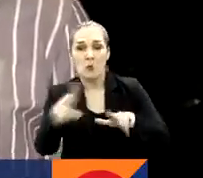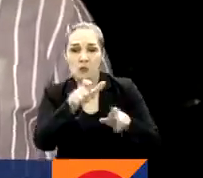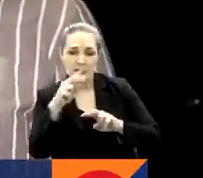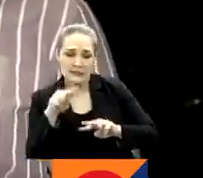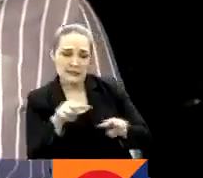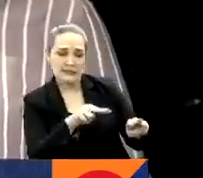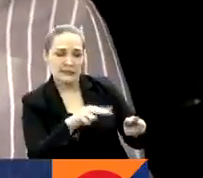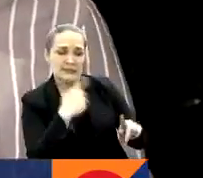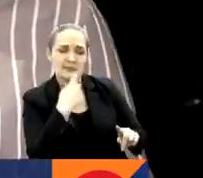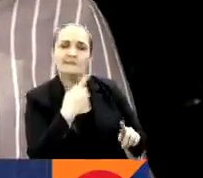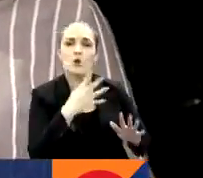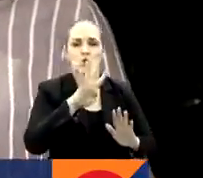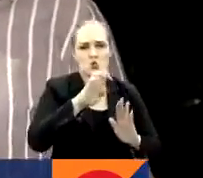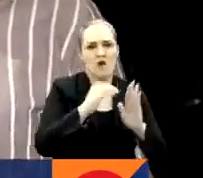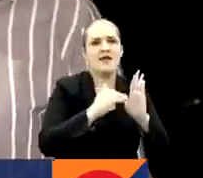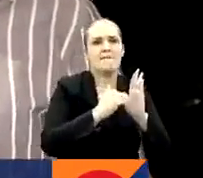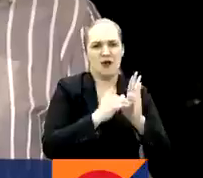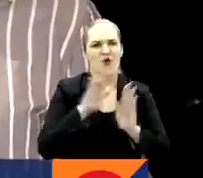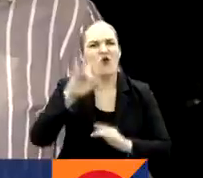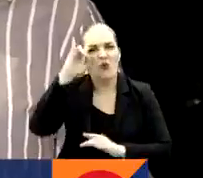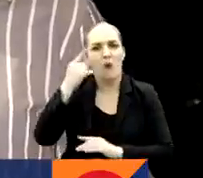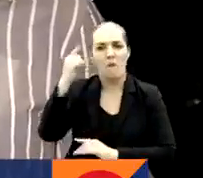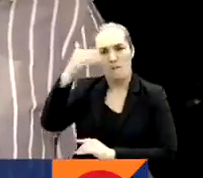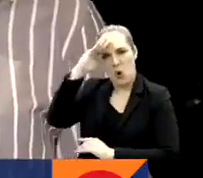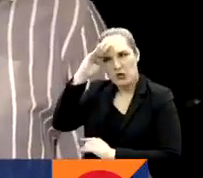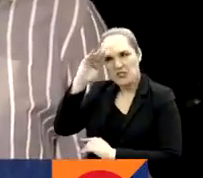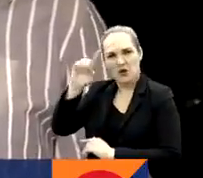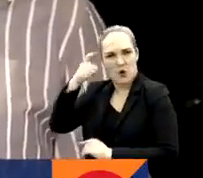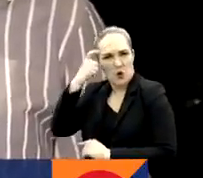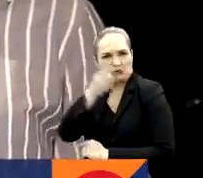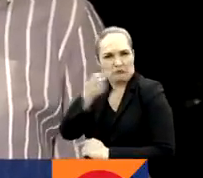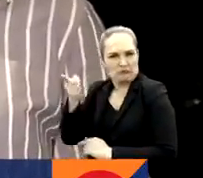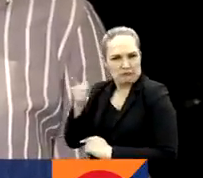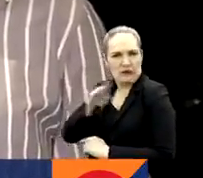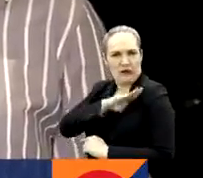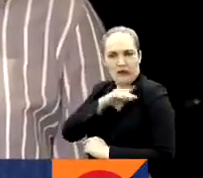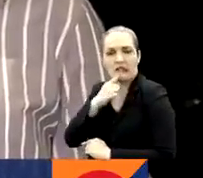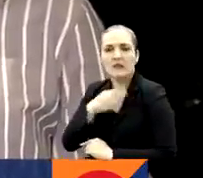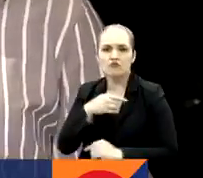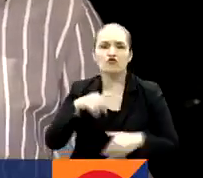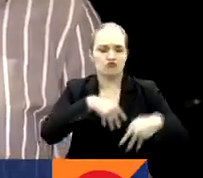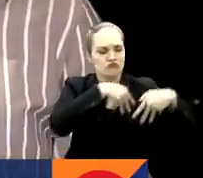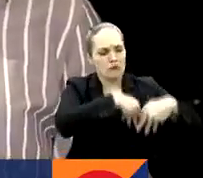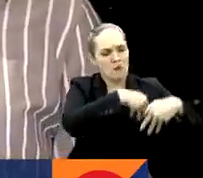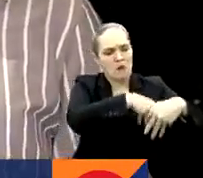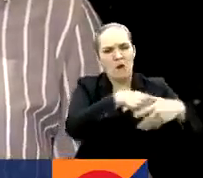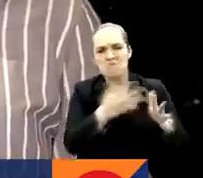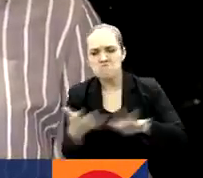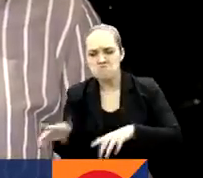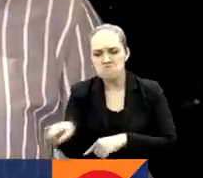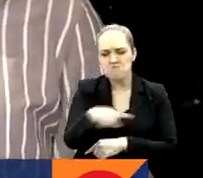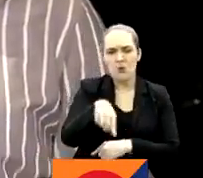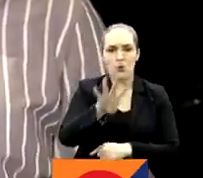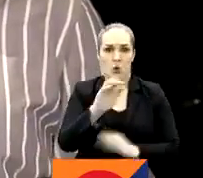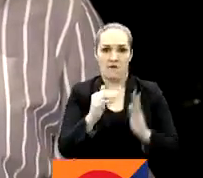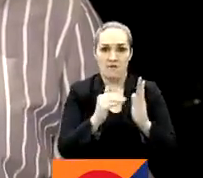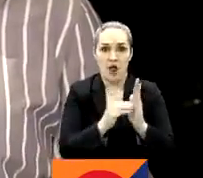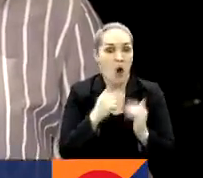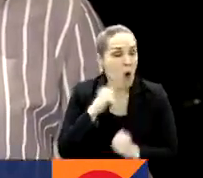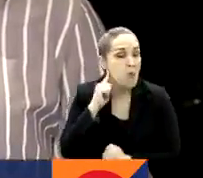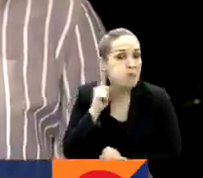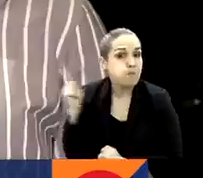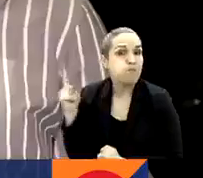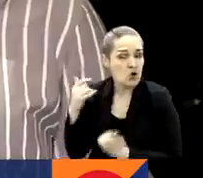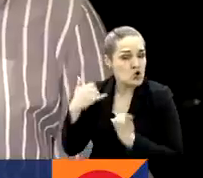autoridades, que marcharon, manifestaron, como lo dice Catherine, por las principales vías de la capital del Valle del Cauca. A esta hora también se desplazan una gran cantidad